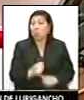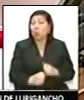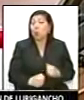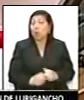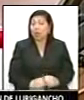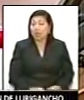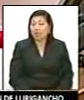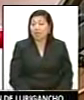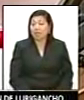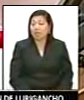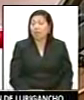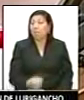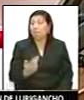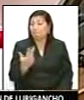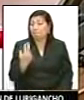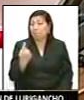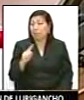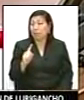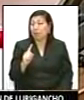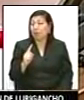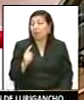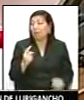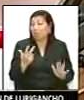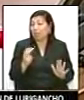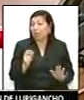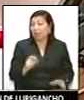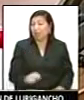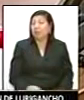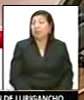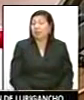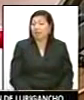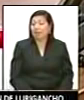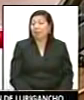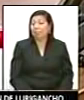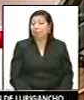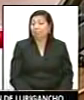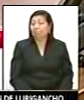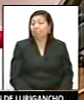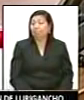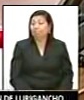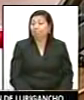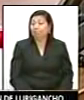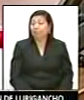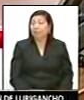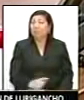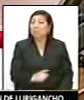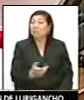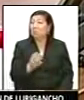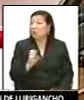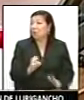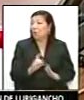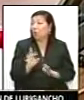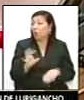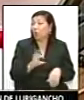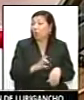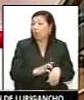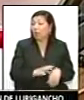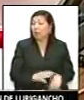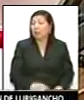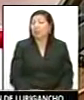se multiplica por 30 puede ser un tope, ¿no?, de años. Por ello, por ejemplo, un médico, me